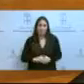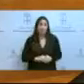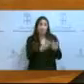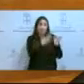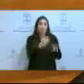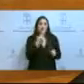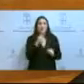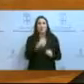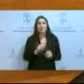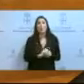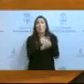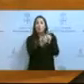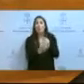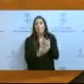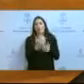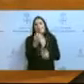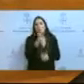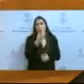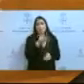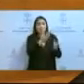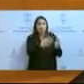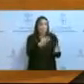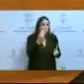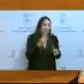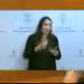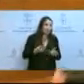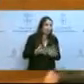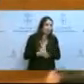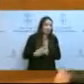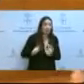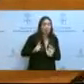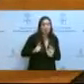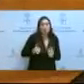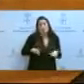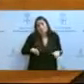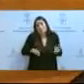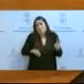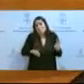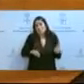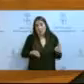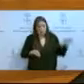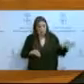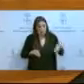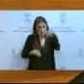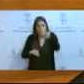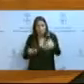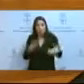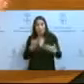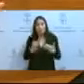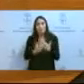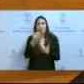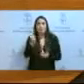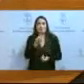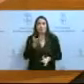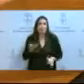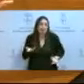en la FSA, que ustedes entienden como una oportunidad. Me parece bien hablar con ustedes con la FSA. Y si